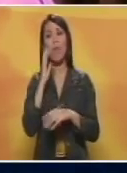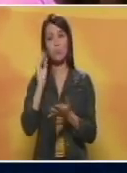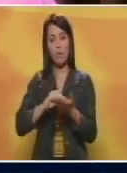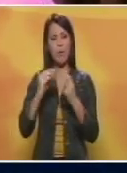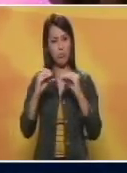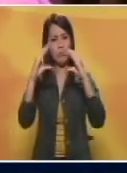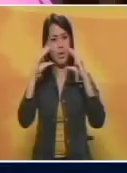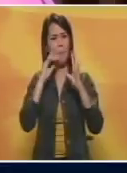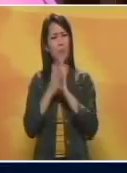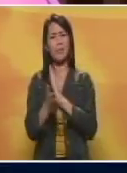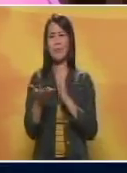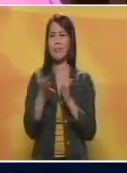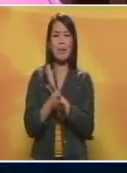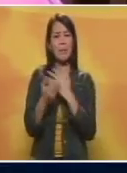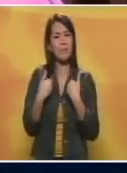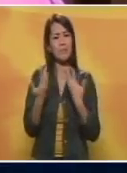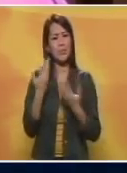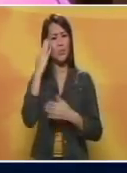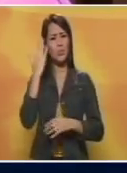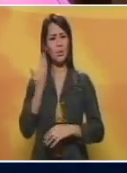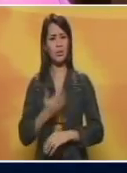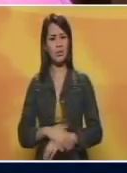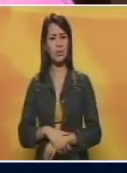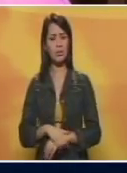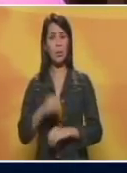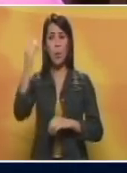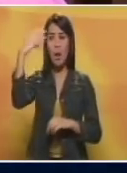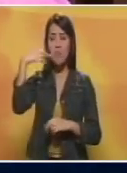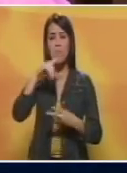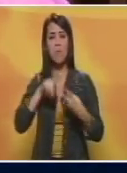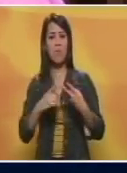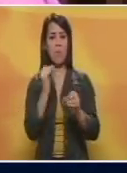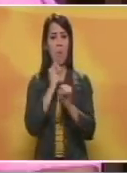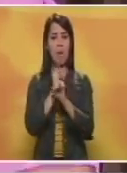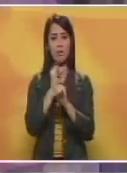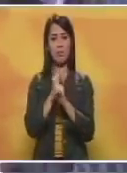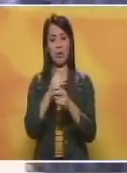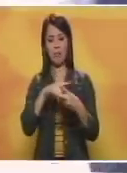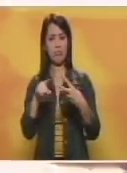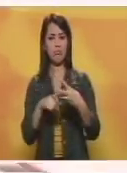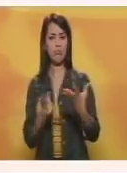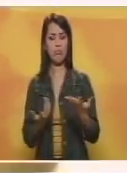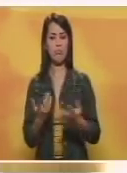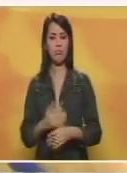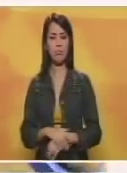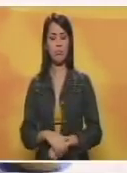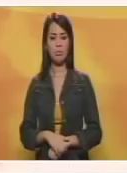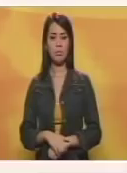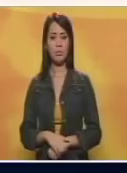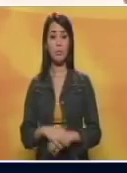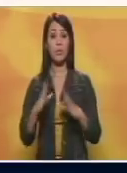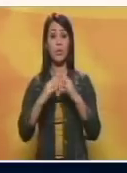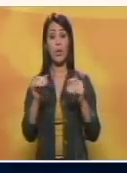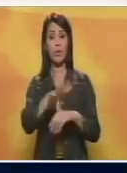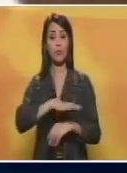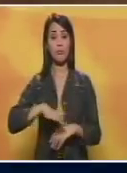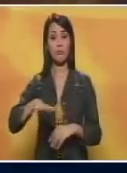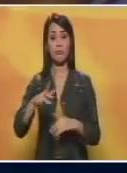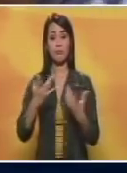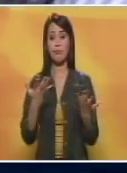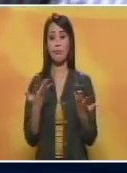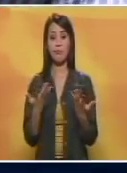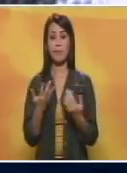pero yo no sé que lo que está pasando con la luz con el internet con todo en estas zonas todo esto están llenos